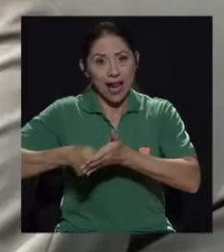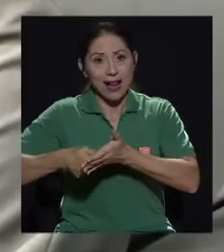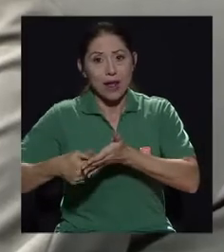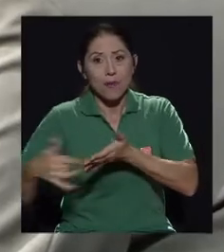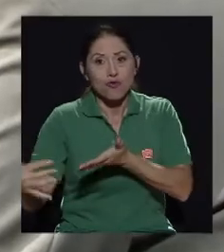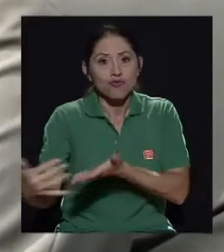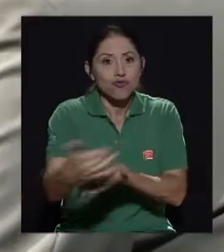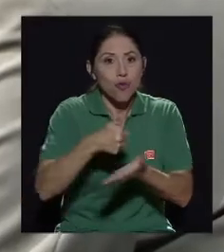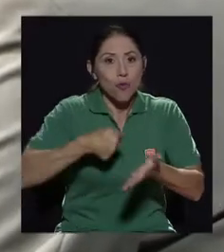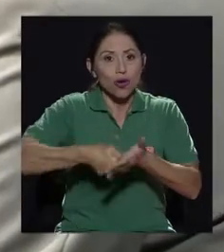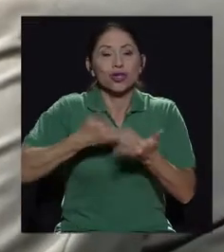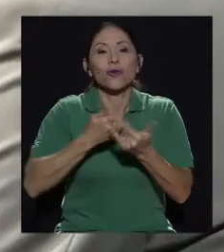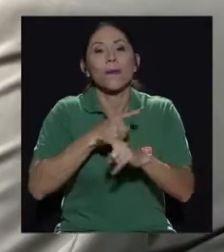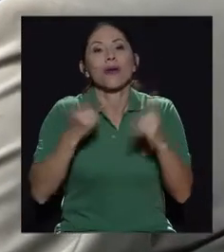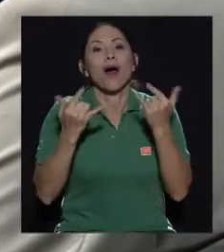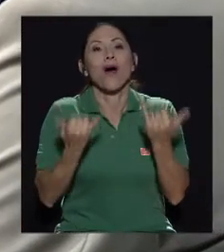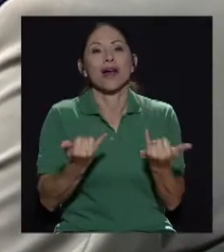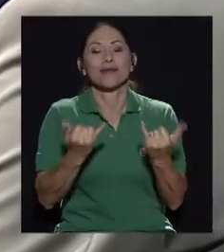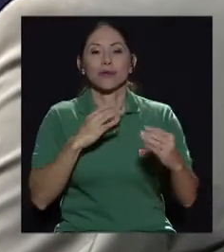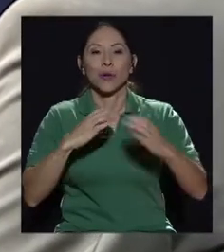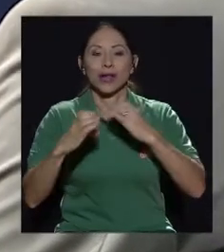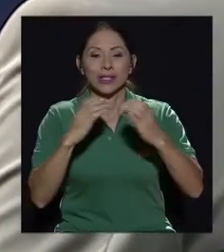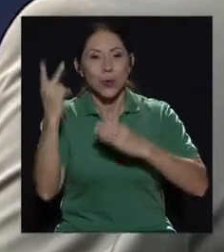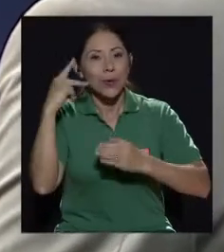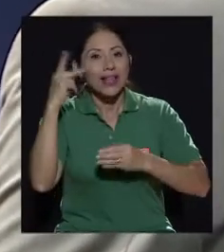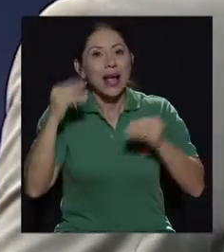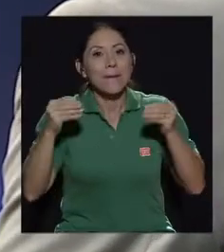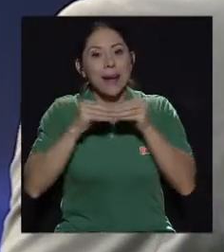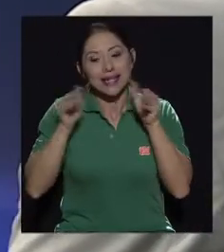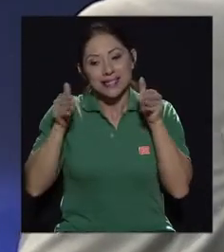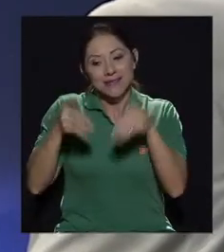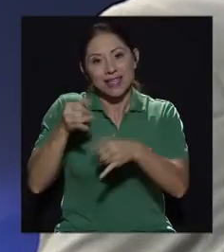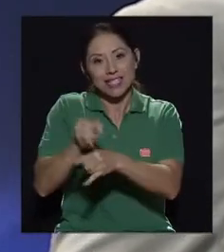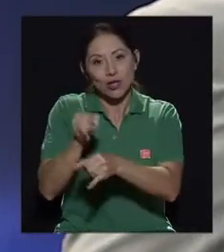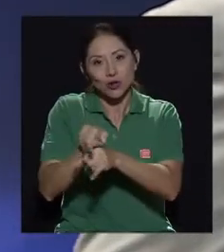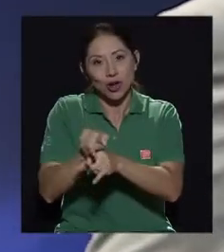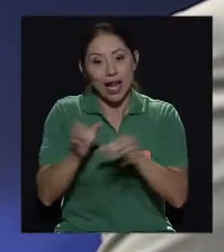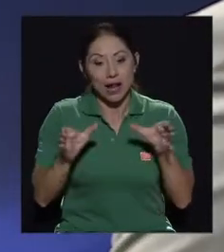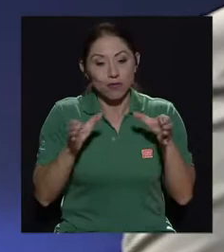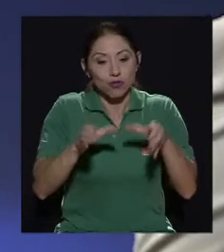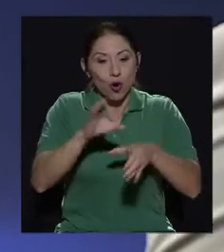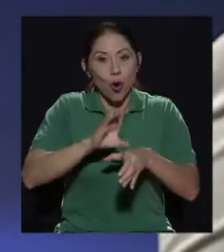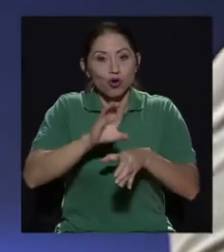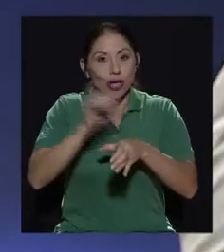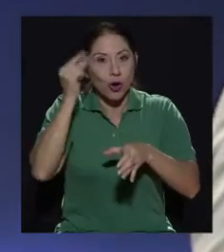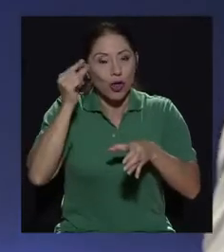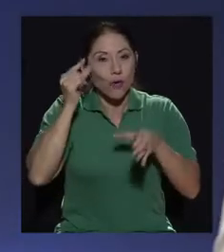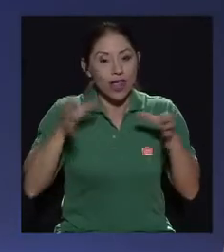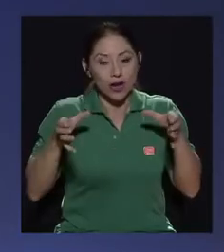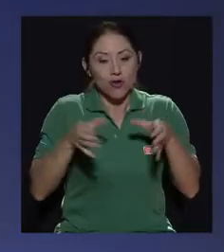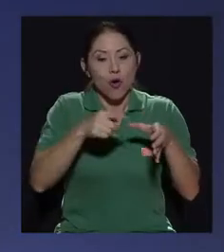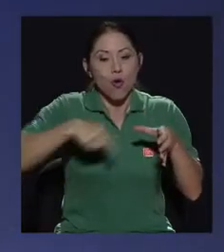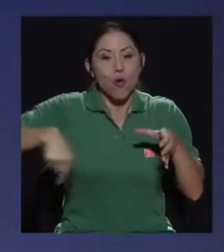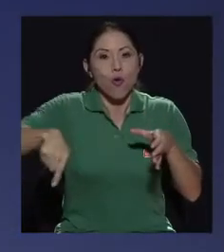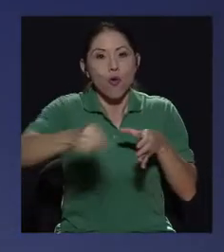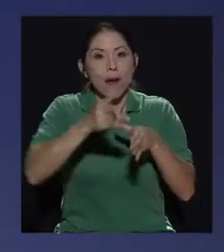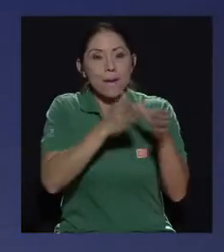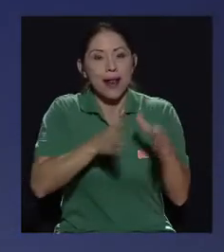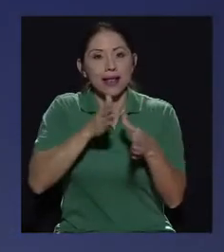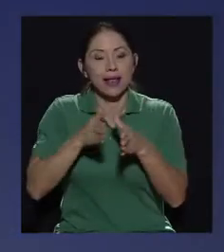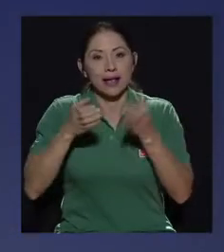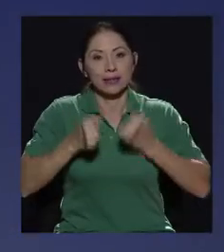ahora una comunicación política más institucional que con un consejo de gobierno se replantean todas las estrategias de comunicación